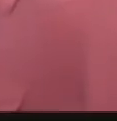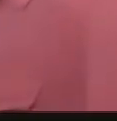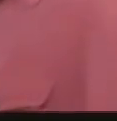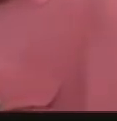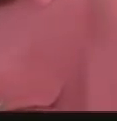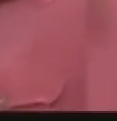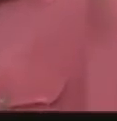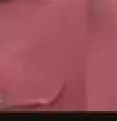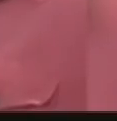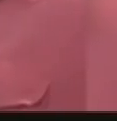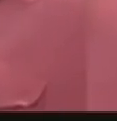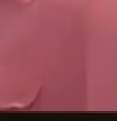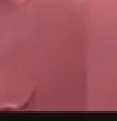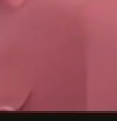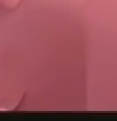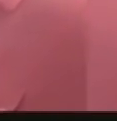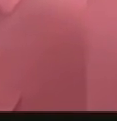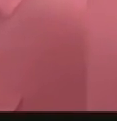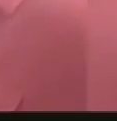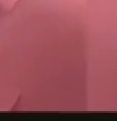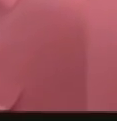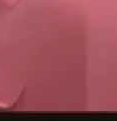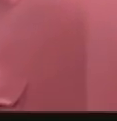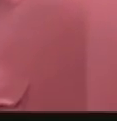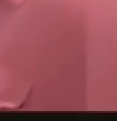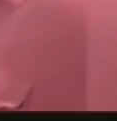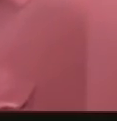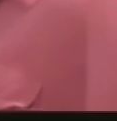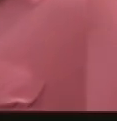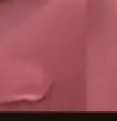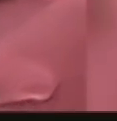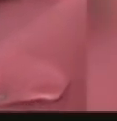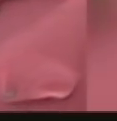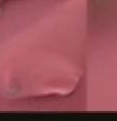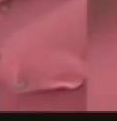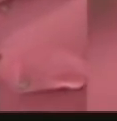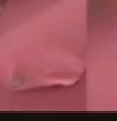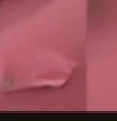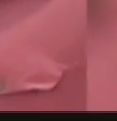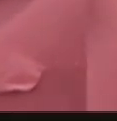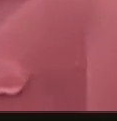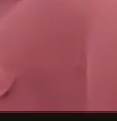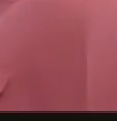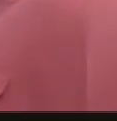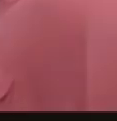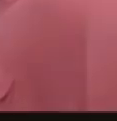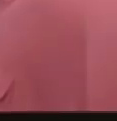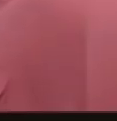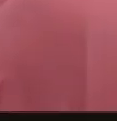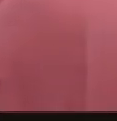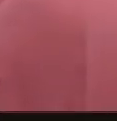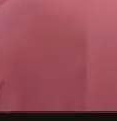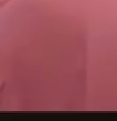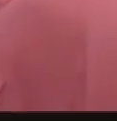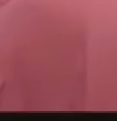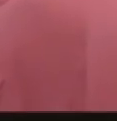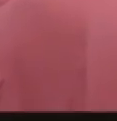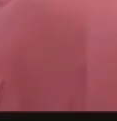Inclusive, nosotros también conducimos esta unidad en los relevos. Yo trabajé. Llevaba los descansos